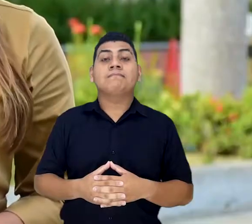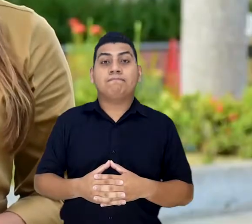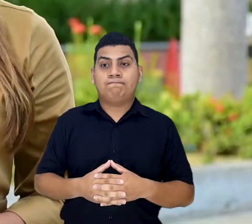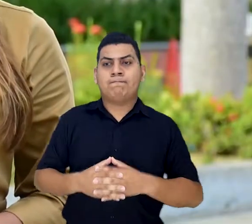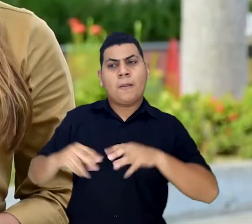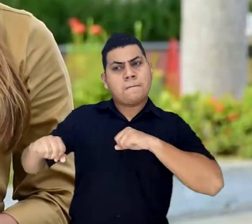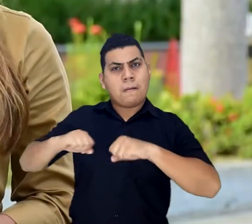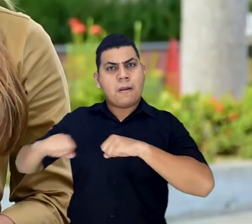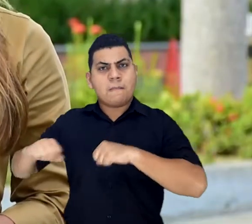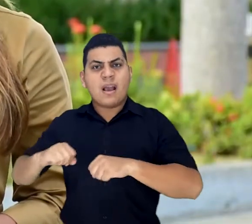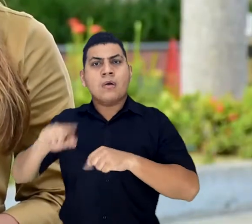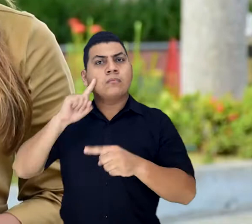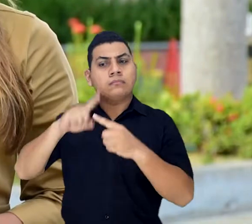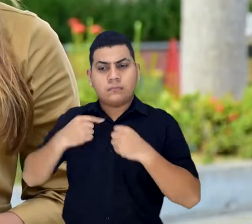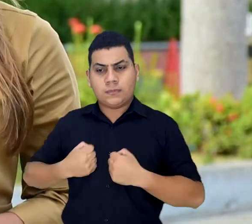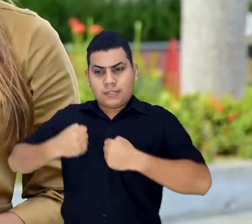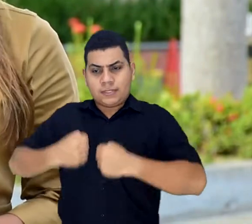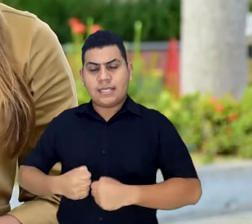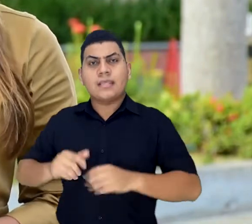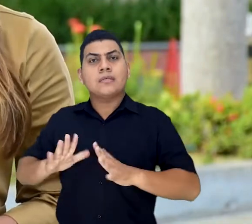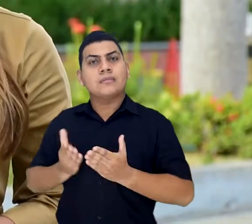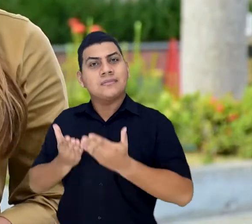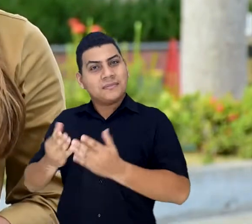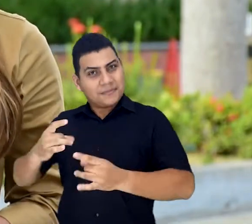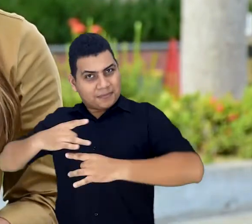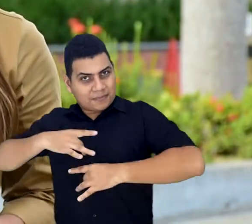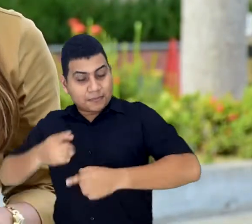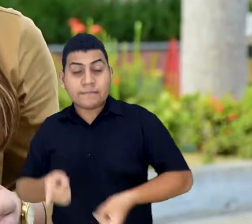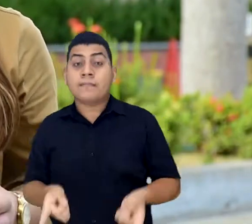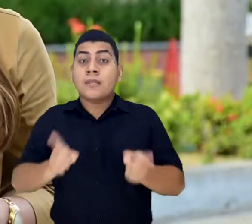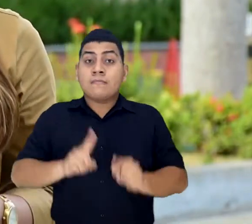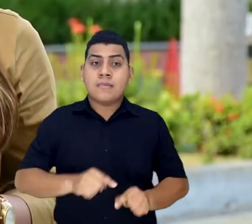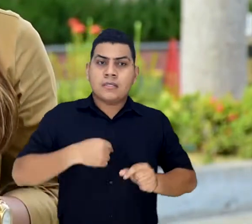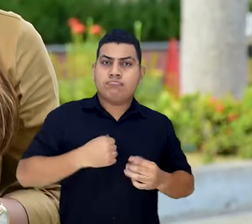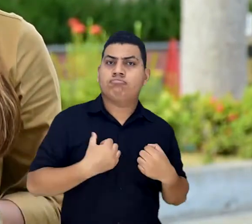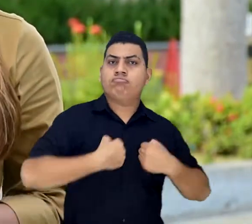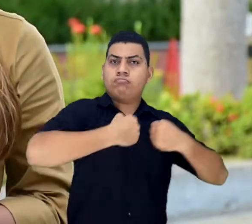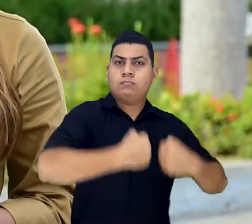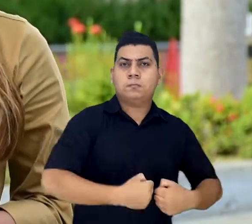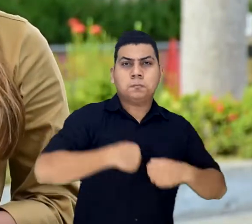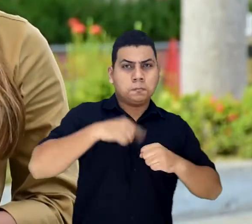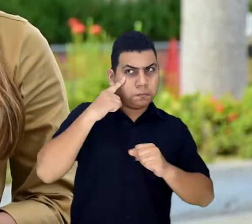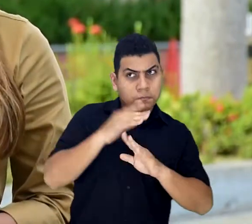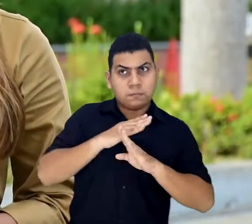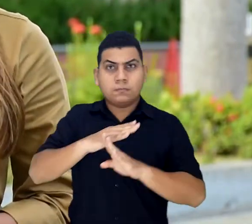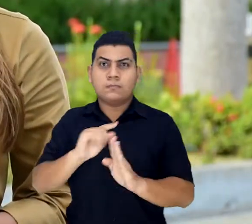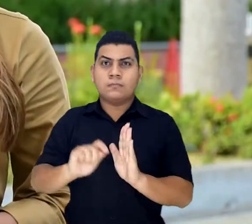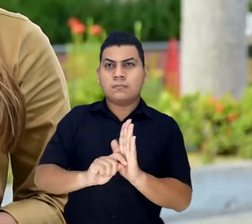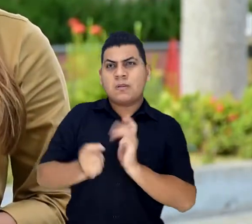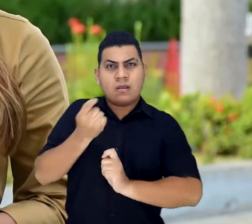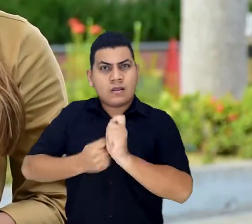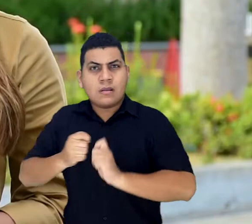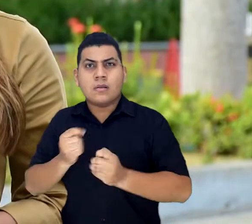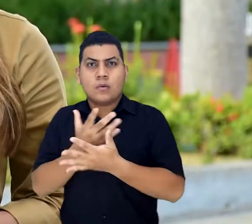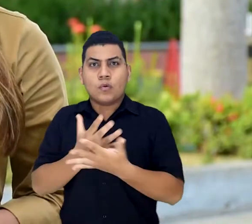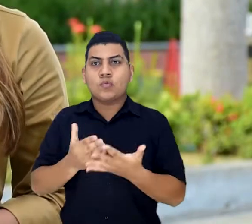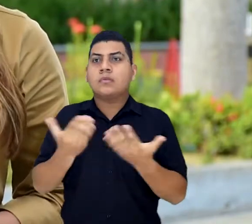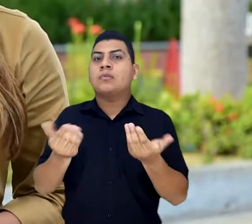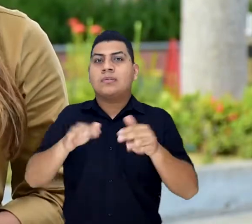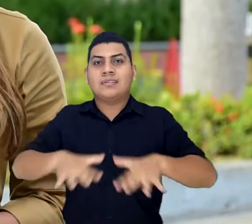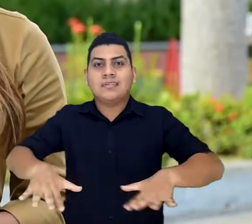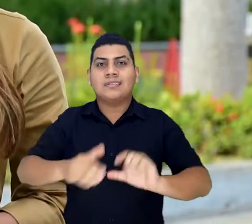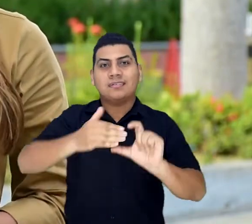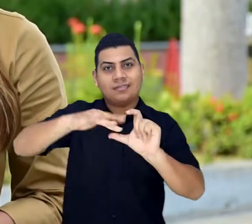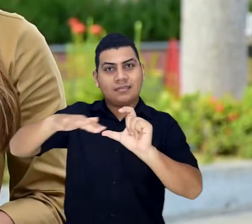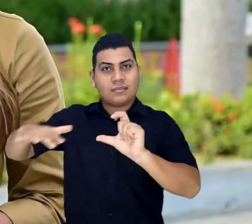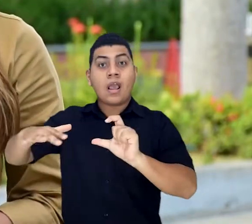La gestión de un puesto anticipado para la Infantería de Marina y la instalación de la base antinarcóticos en el Golfo de Morrosquillo son